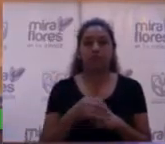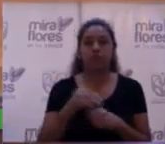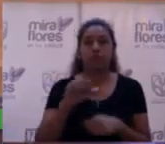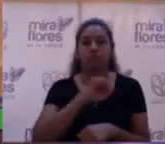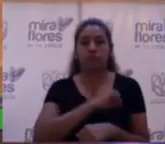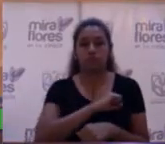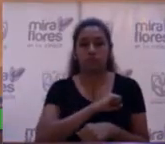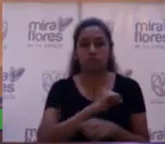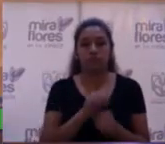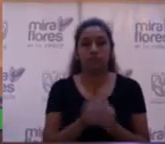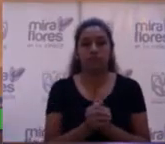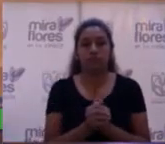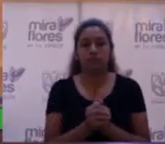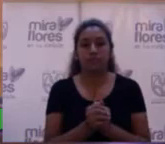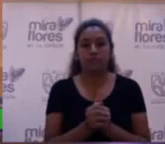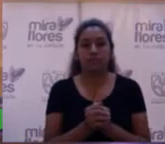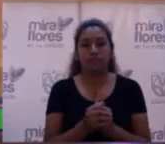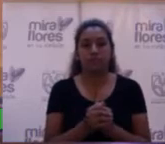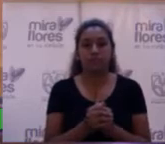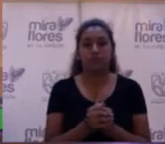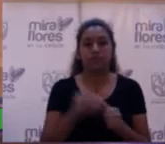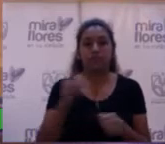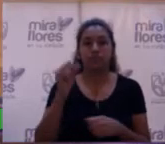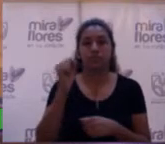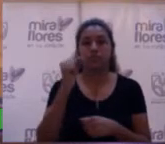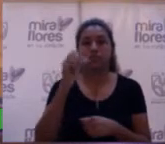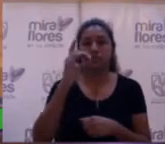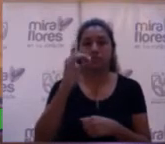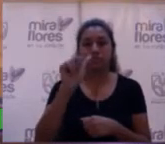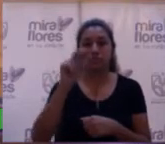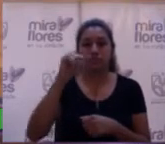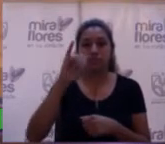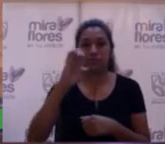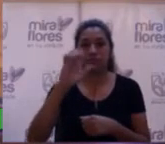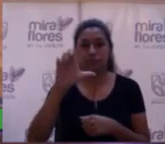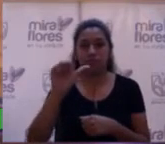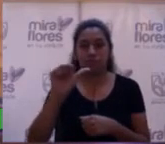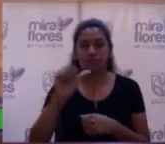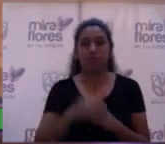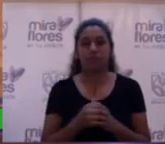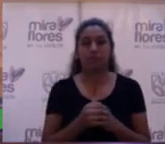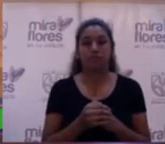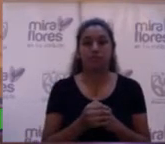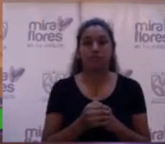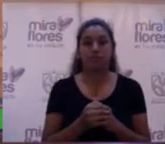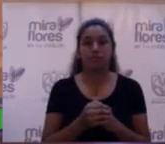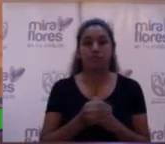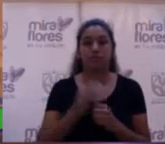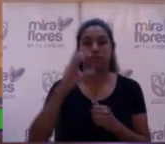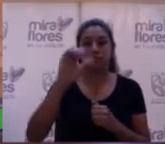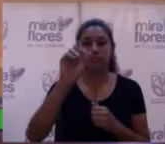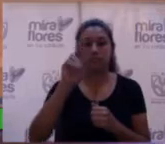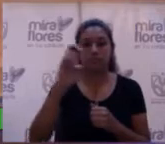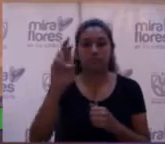Susana Stilich Watson. Señorita Daniela Lozano Vitor. Señora Franca Rey Camino.